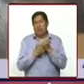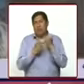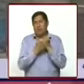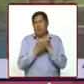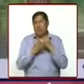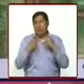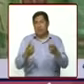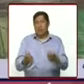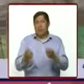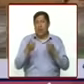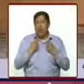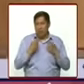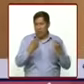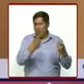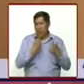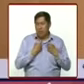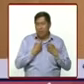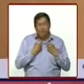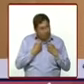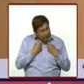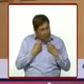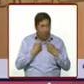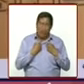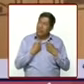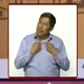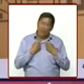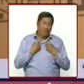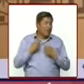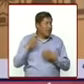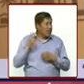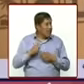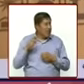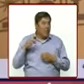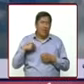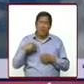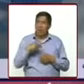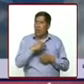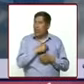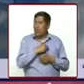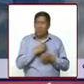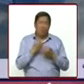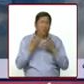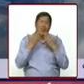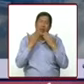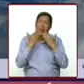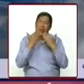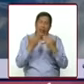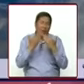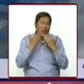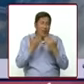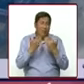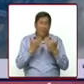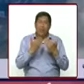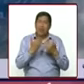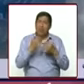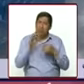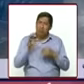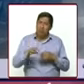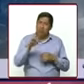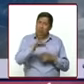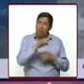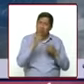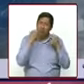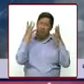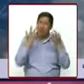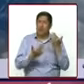con esto. Es realmente los necesitados son los damnificados por lo que se ha quemado y hay bastante